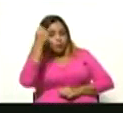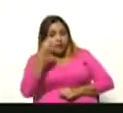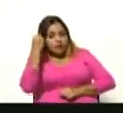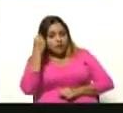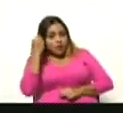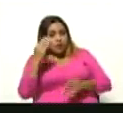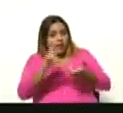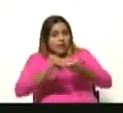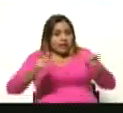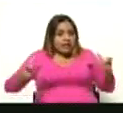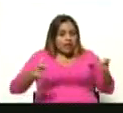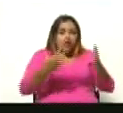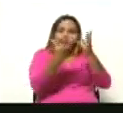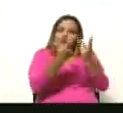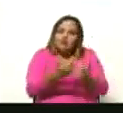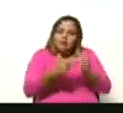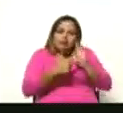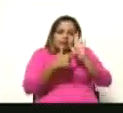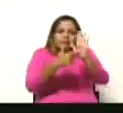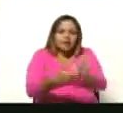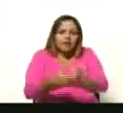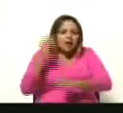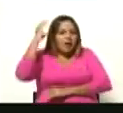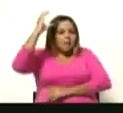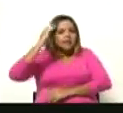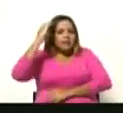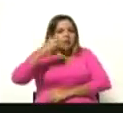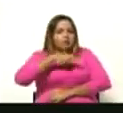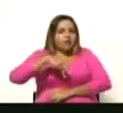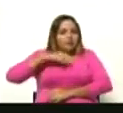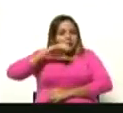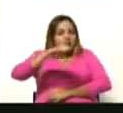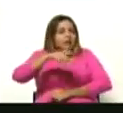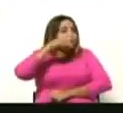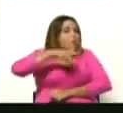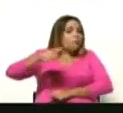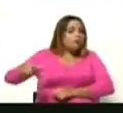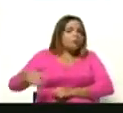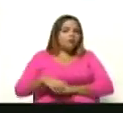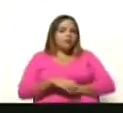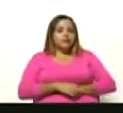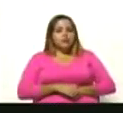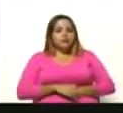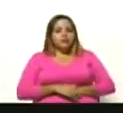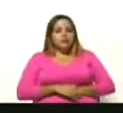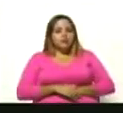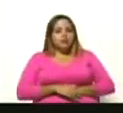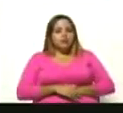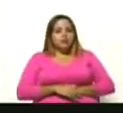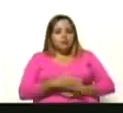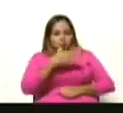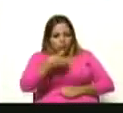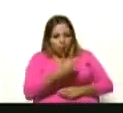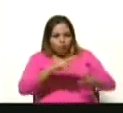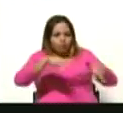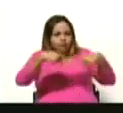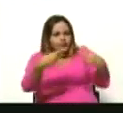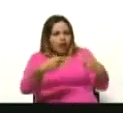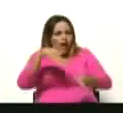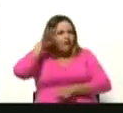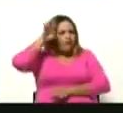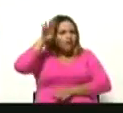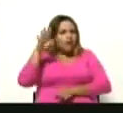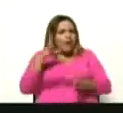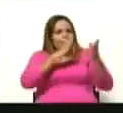términos generales esos son números que hablan de la capacidad de nuestro país, de nuestro pueblo, hacia la recuperación, hacia un futuro